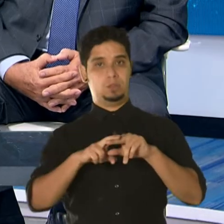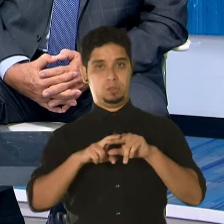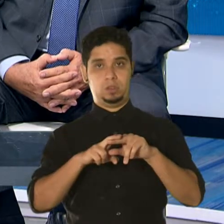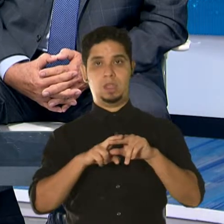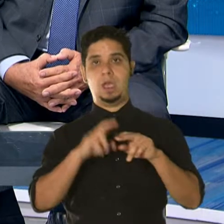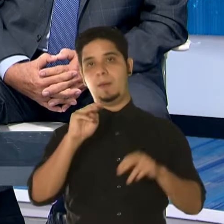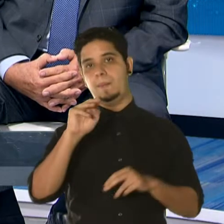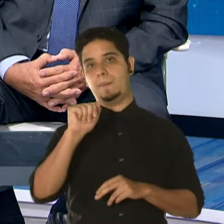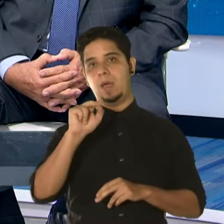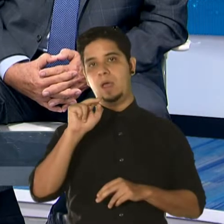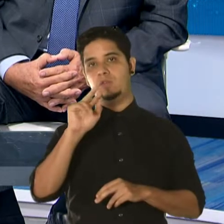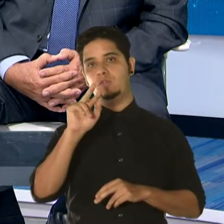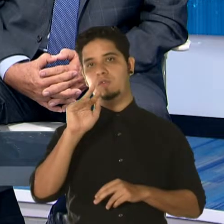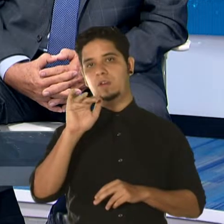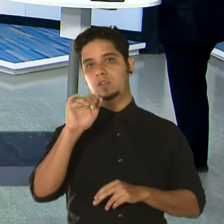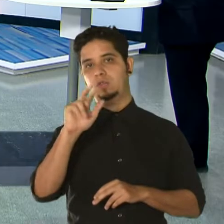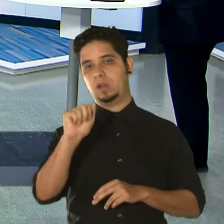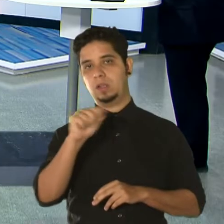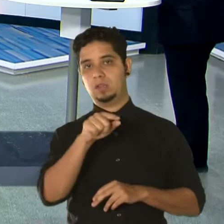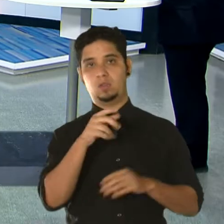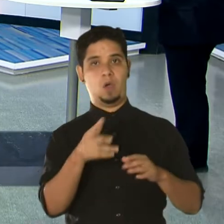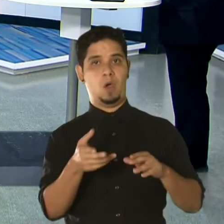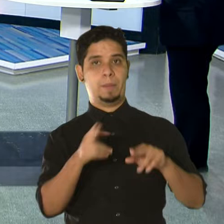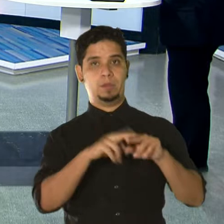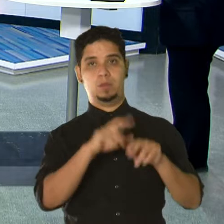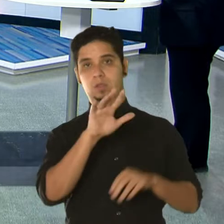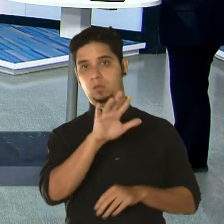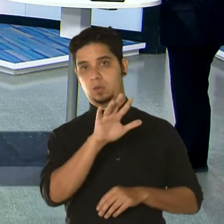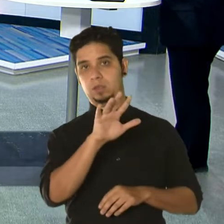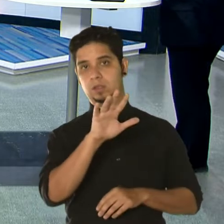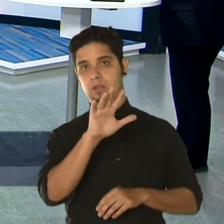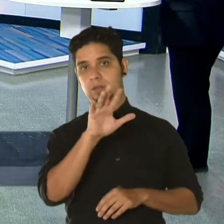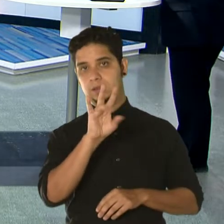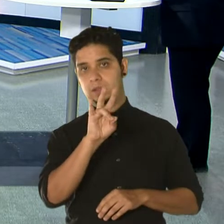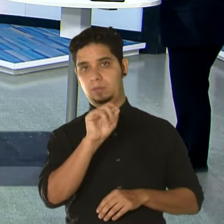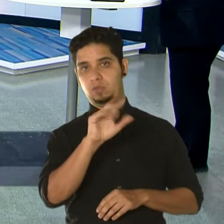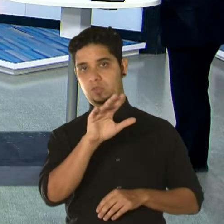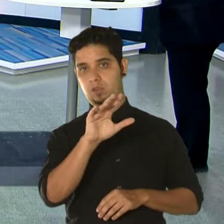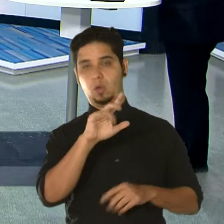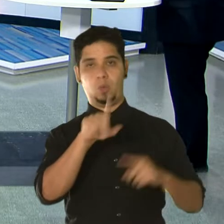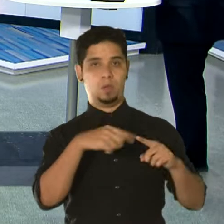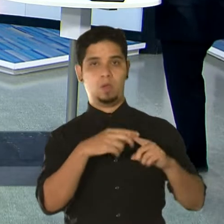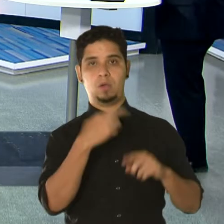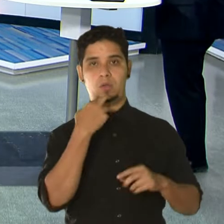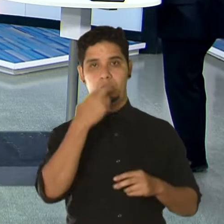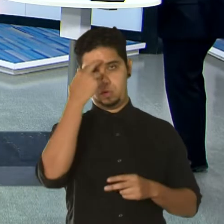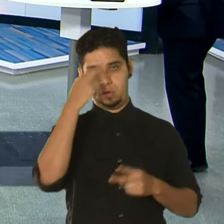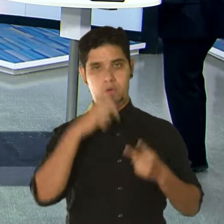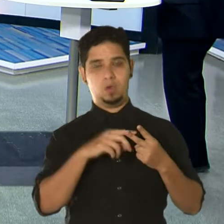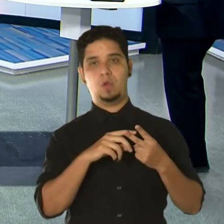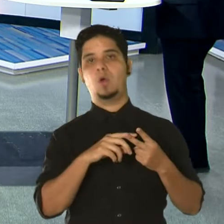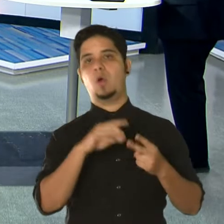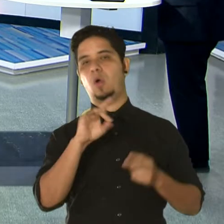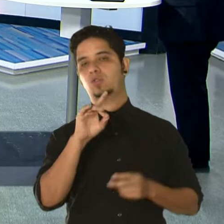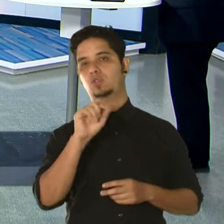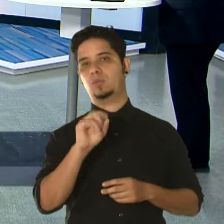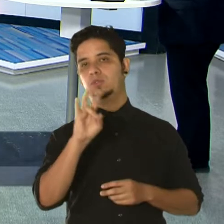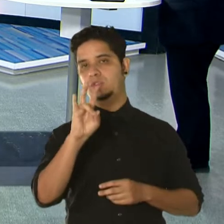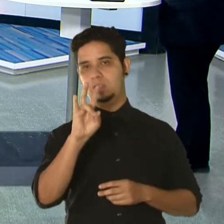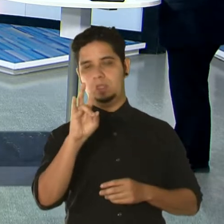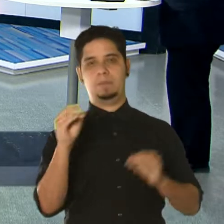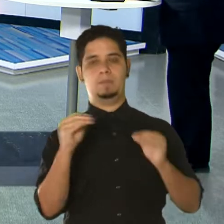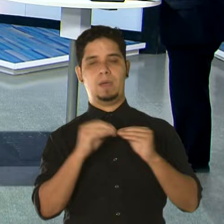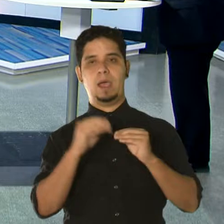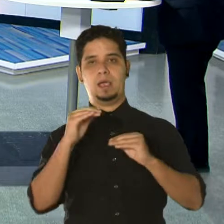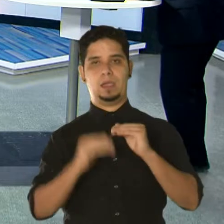gerente de compra de esta industria subió 57.5 en agosto, 8.7 puntos más que en julio pasado. Eso fue